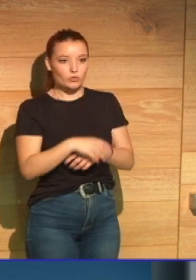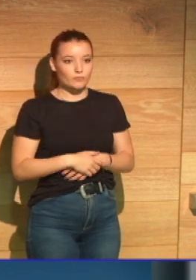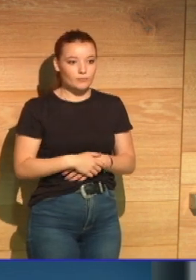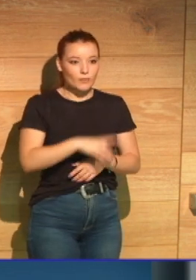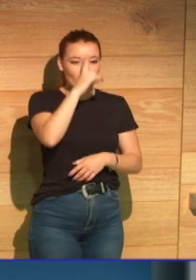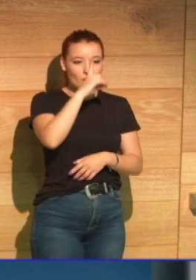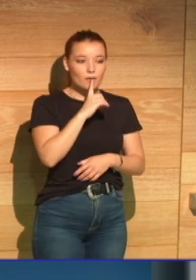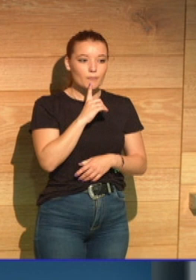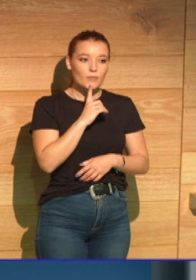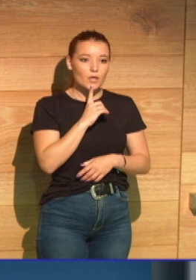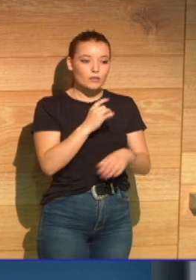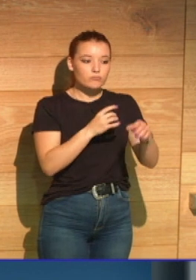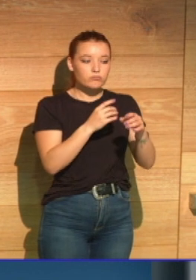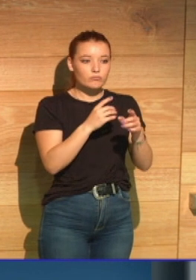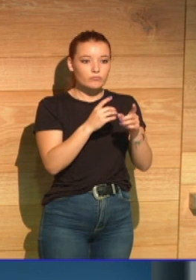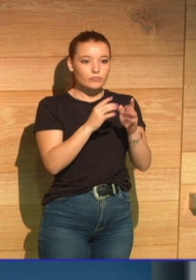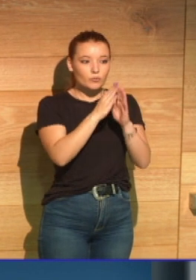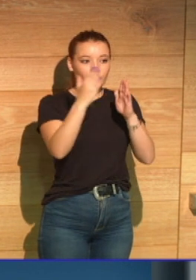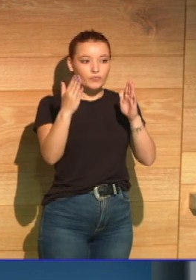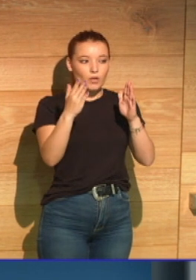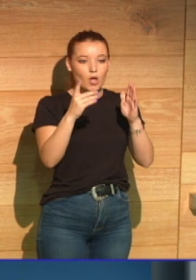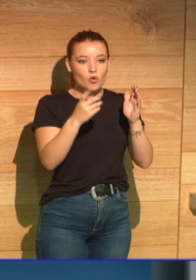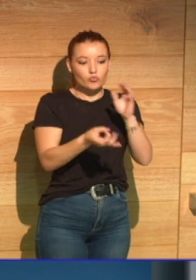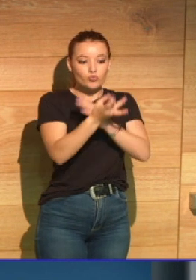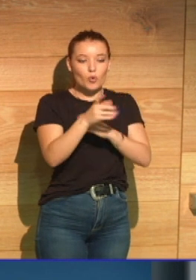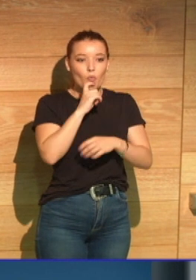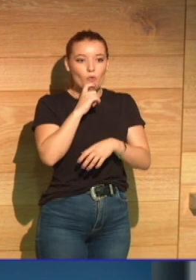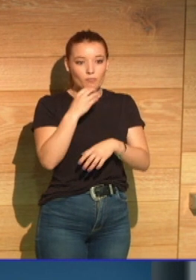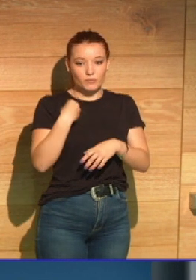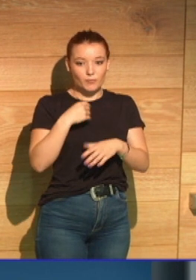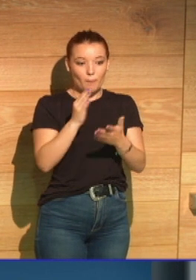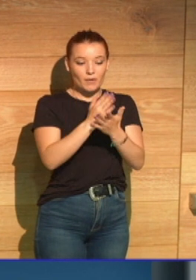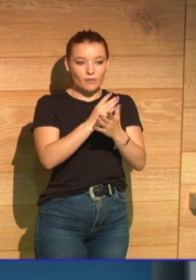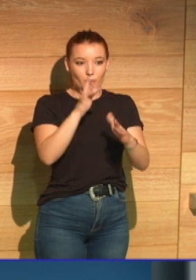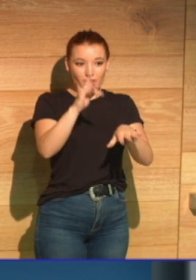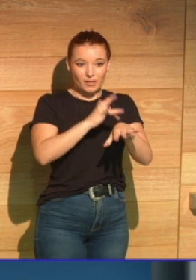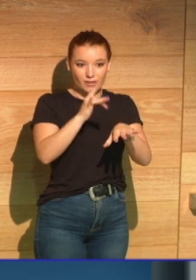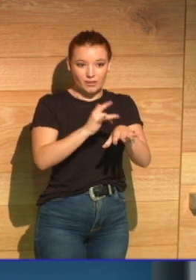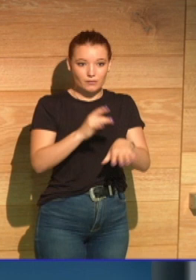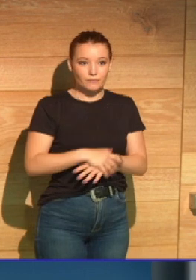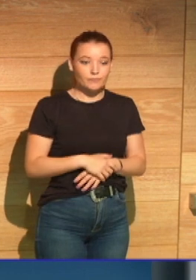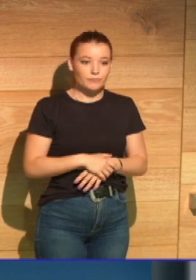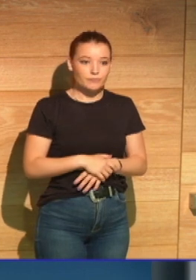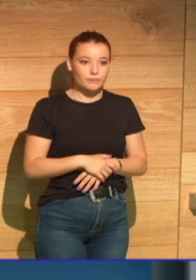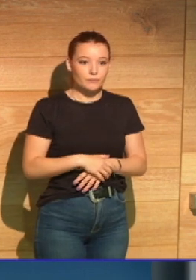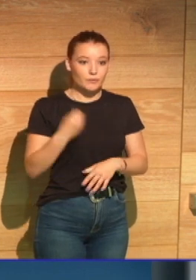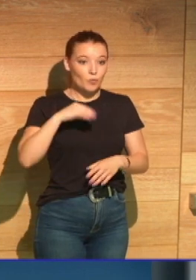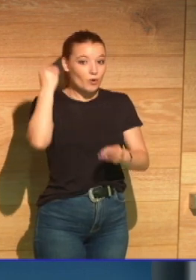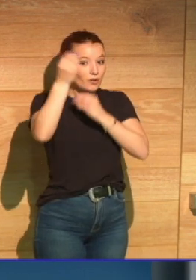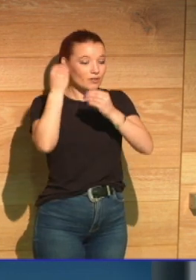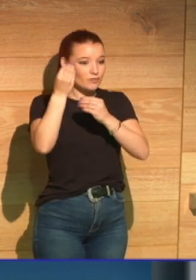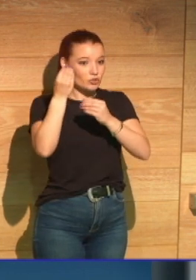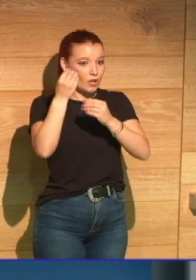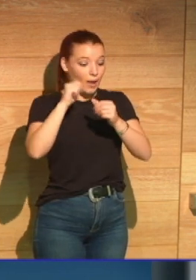se hace una curaduría distinta a través de una plataforma digital y cómo esto construye a partir de una comunidad y una serie de reflexiones de lo que vivimos todas